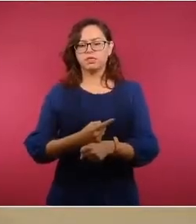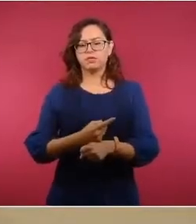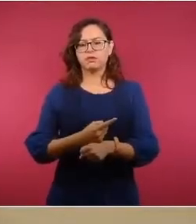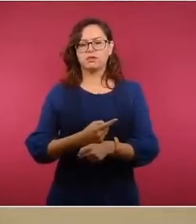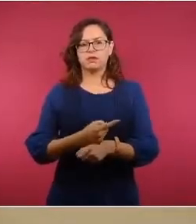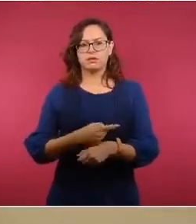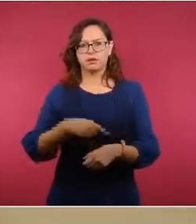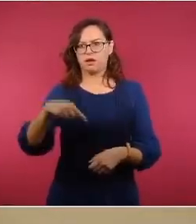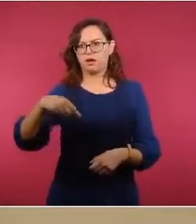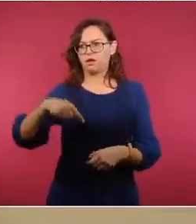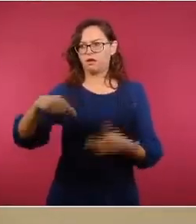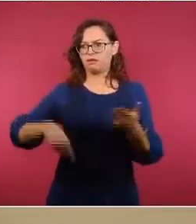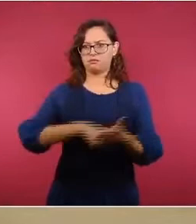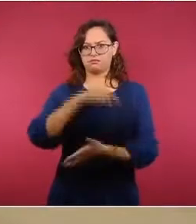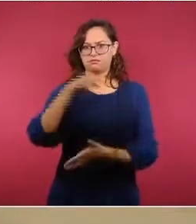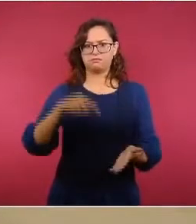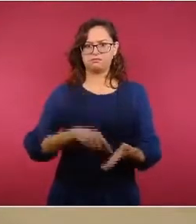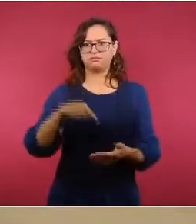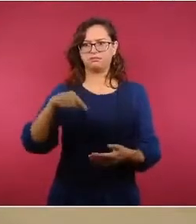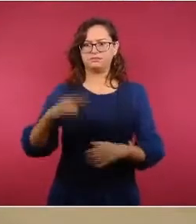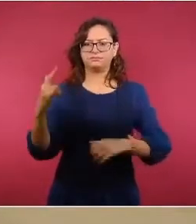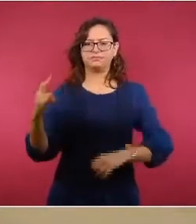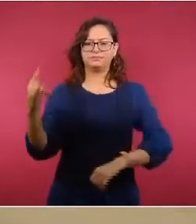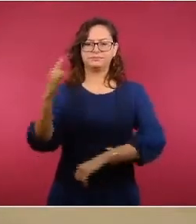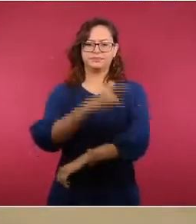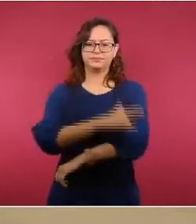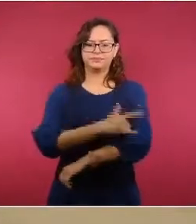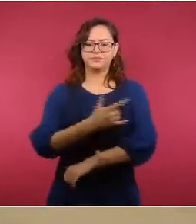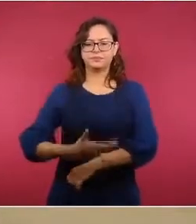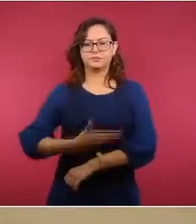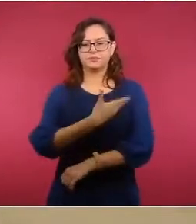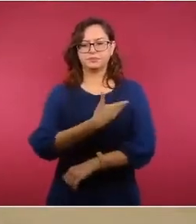en este hangar presidencial